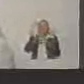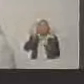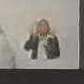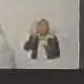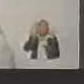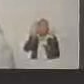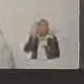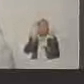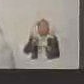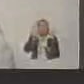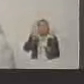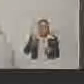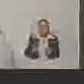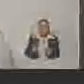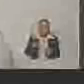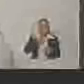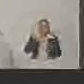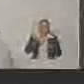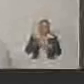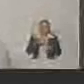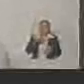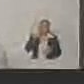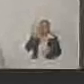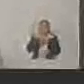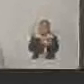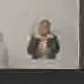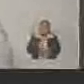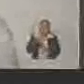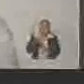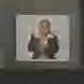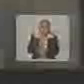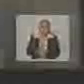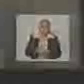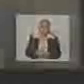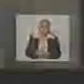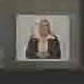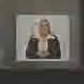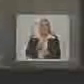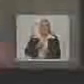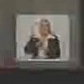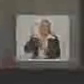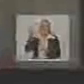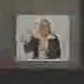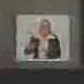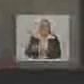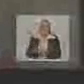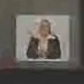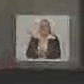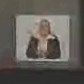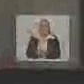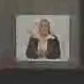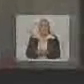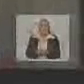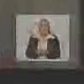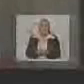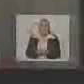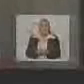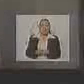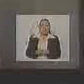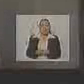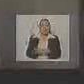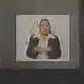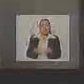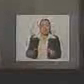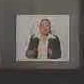tu familia y posterior de un país. Gracias. Gracias. Ha pedido la palabra la candidata del